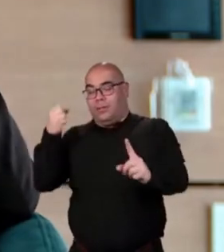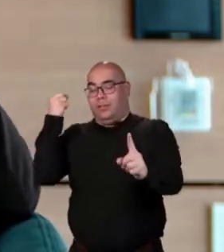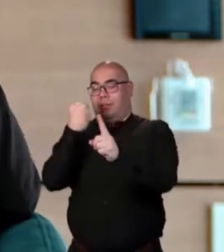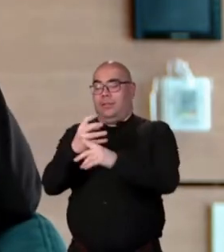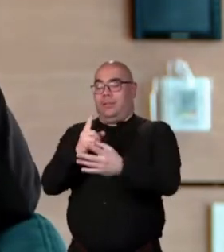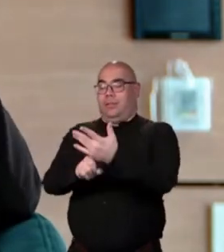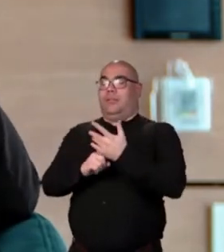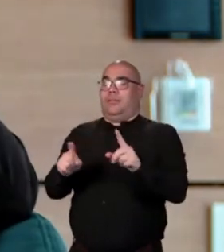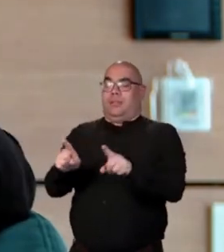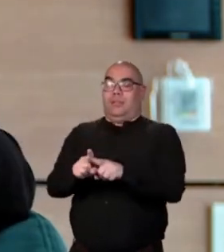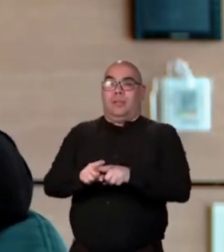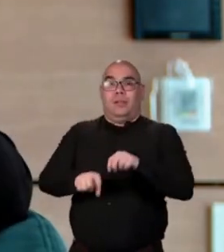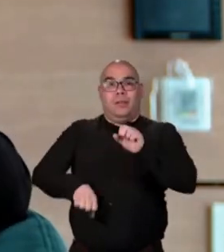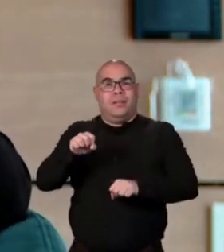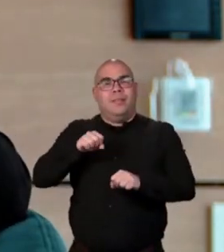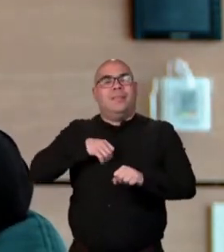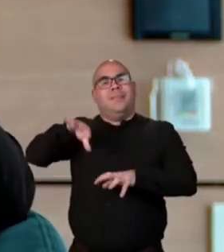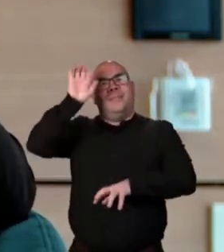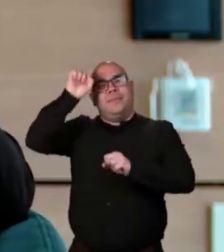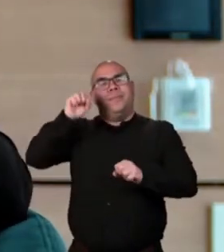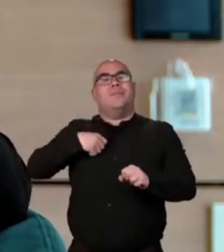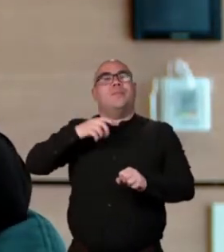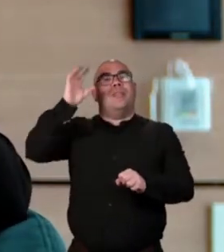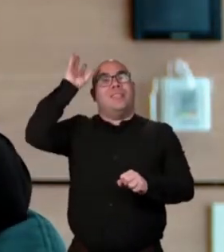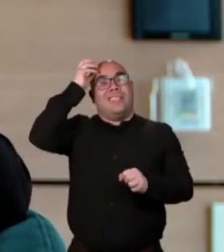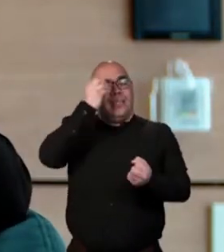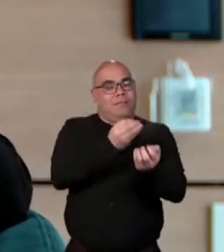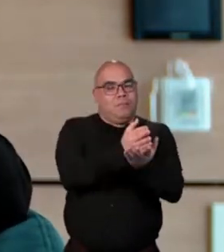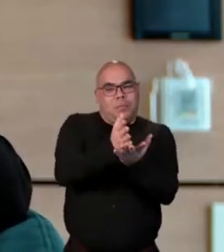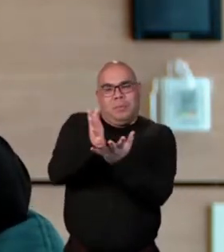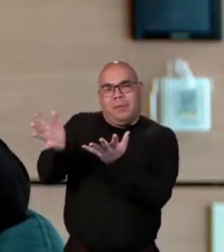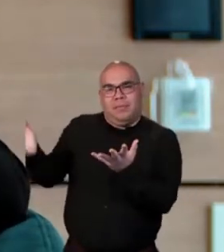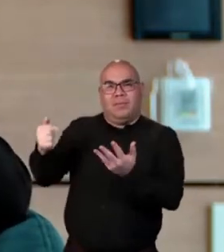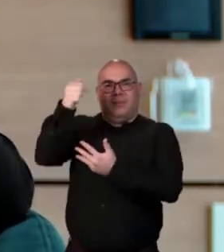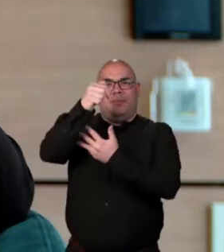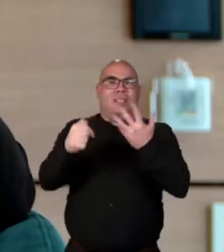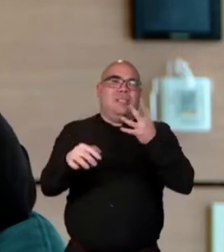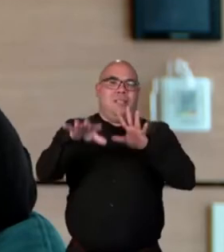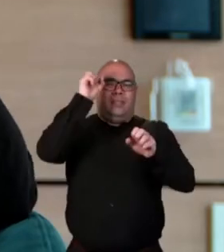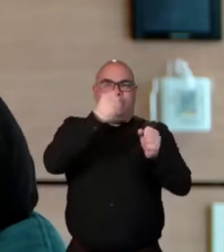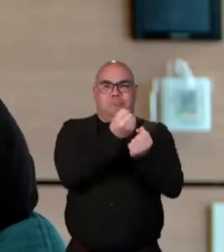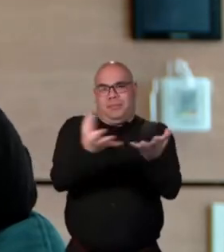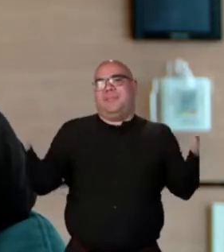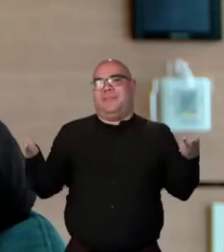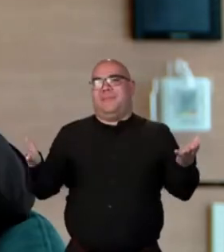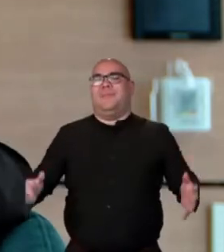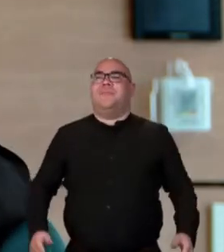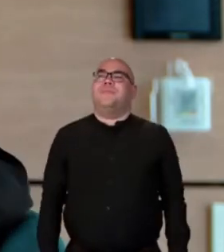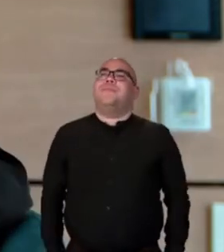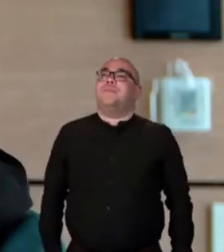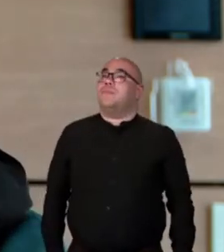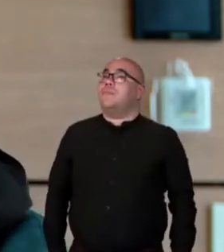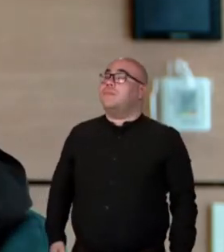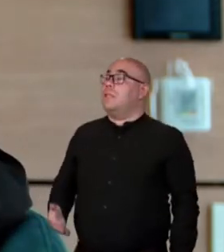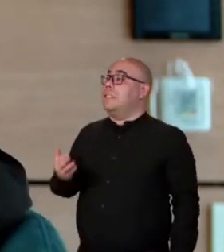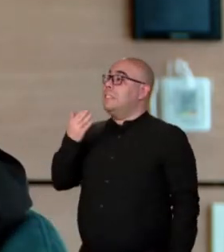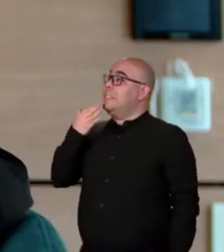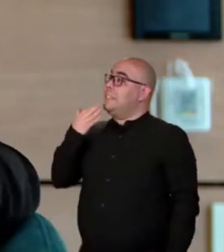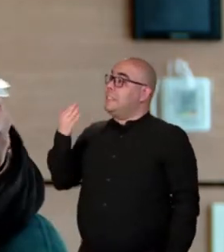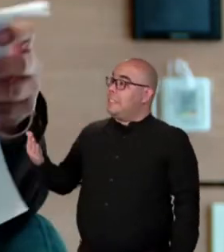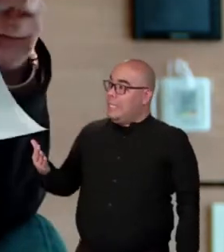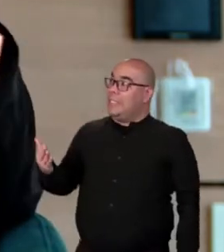posibilidad de integrarlo y multidisciplinariedad qué es lo que estamos necesitando bien gracias vicerrectora